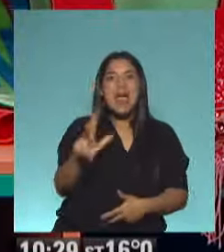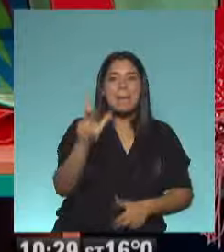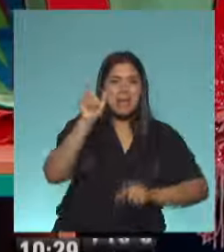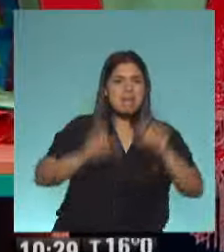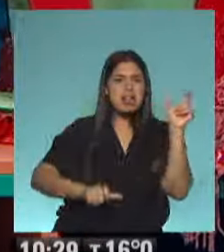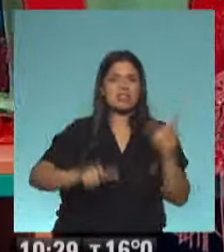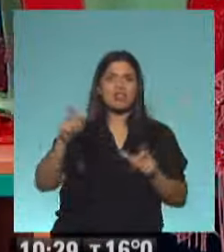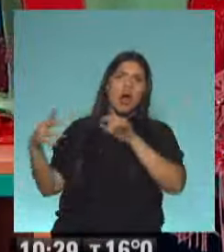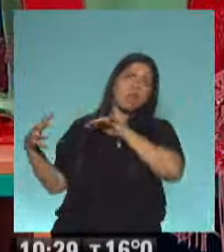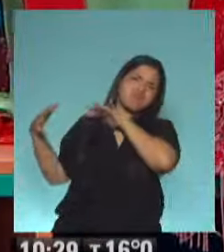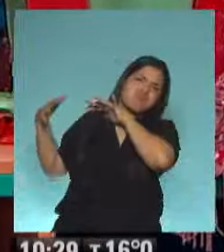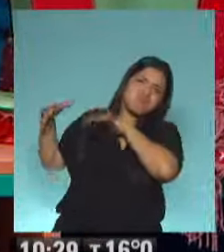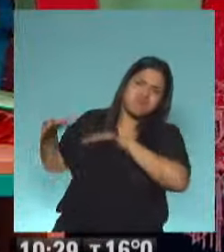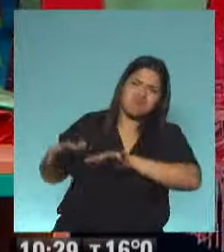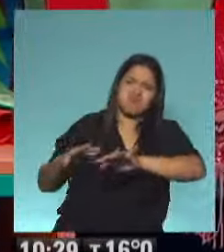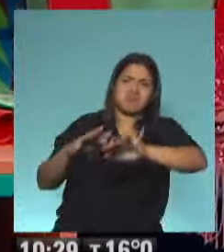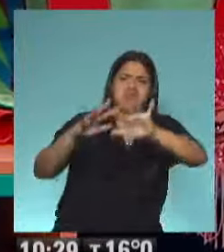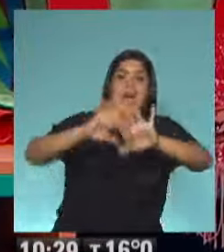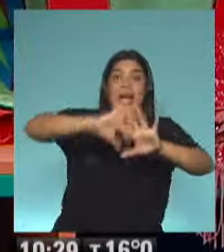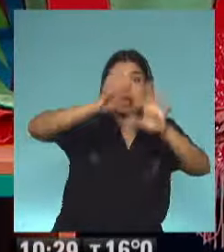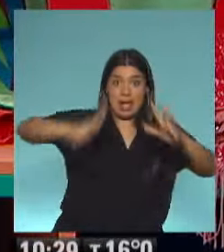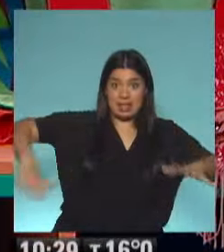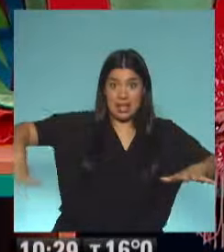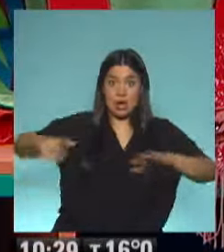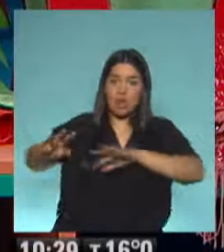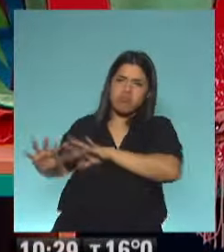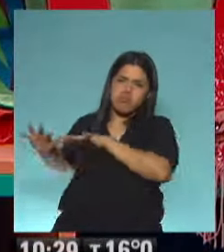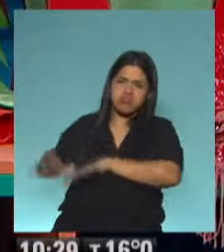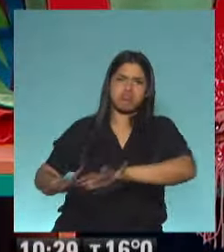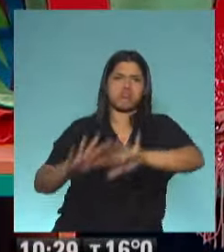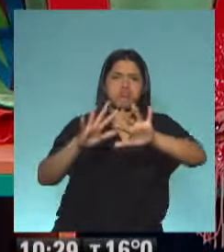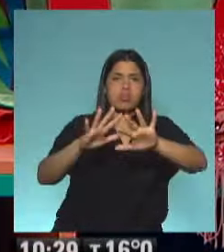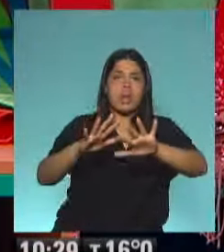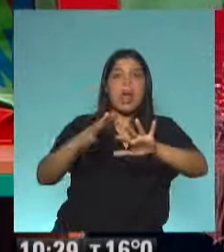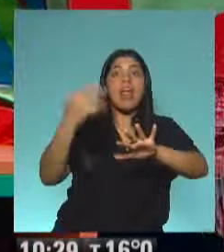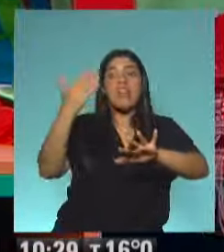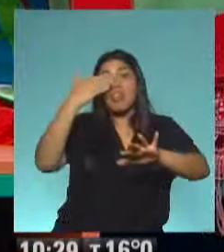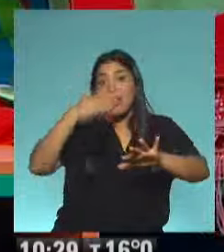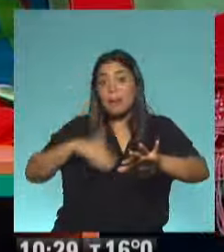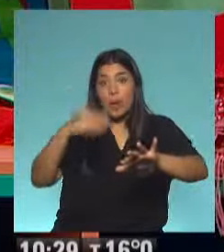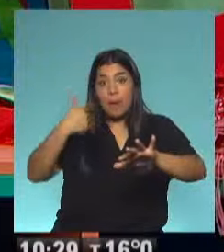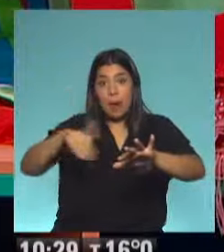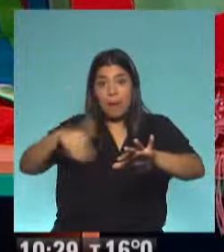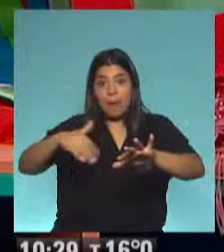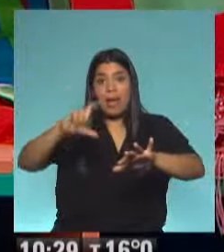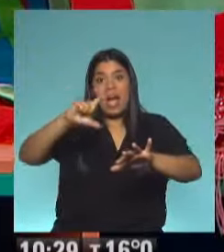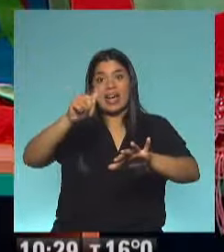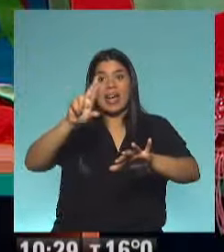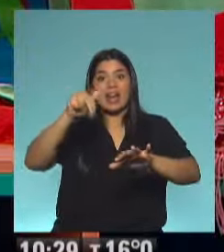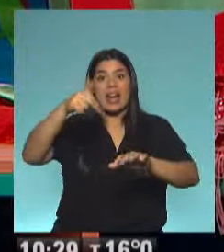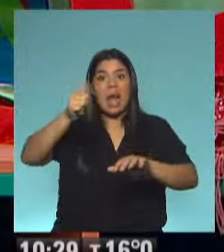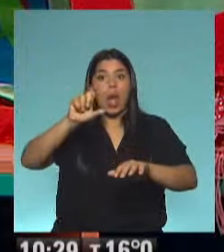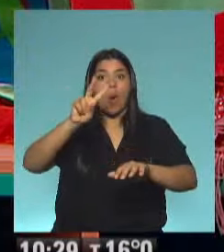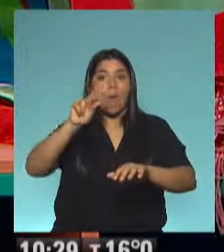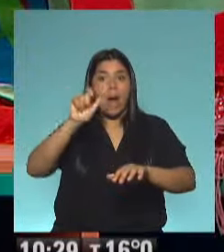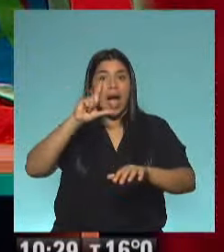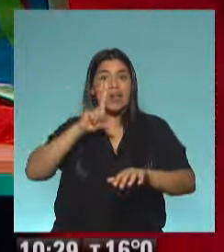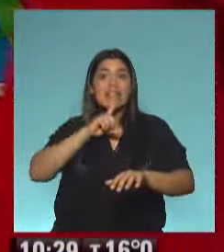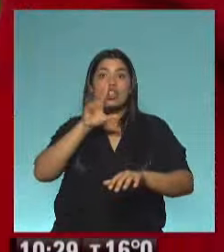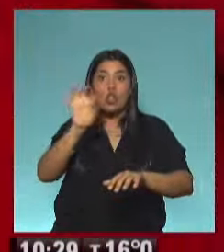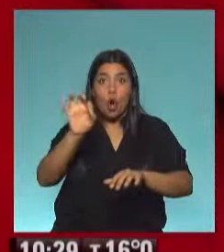que luego bajan por el cerro bailando en doble fila, lo que contó Pujilay, el típico carnavalito. Carnavalito. Exactamente, el carnavalito jujeño